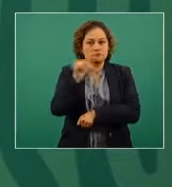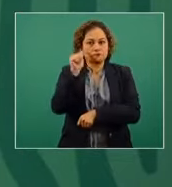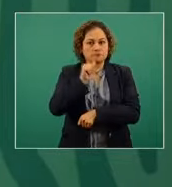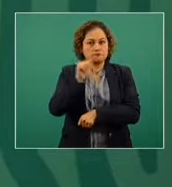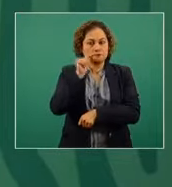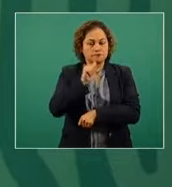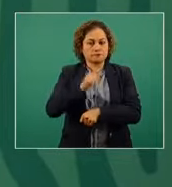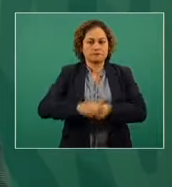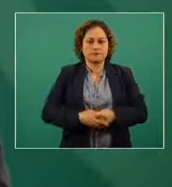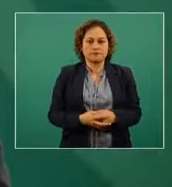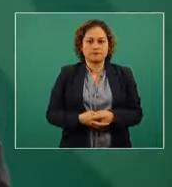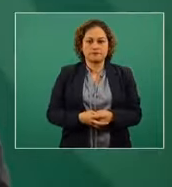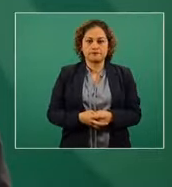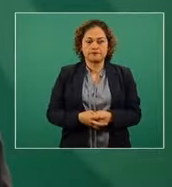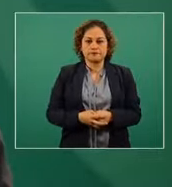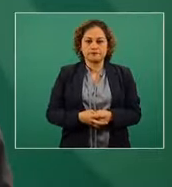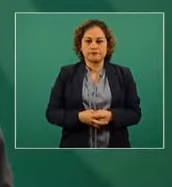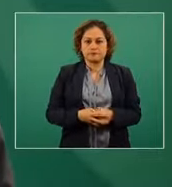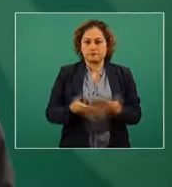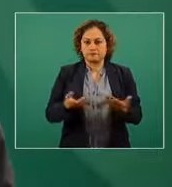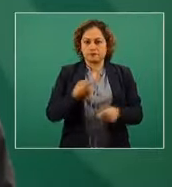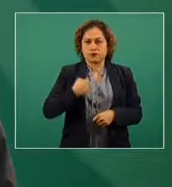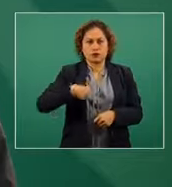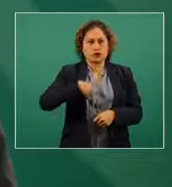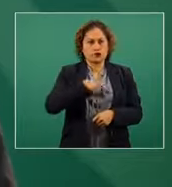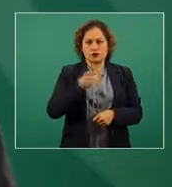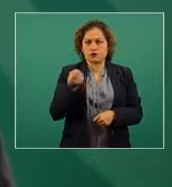labor, el humanismo